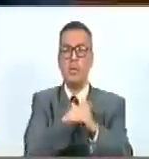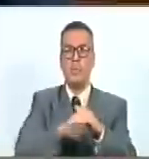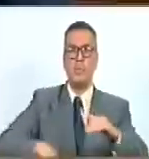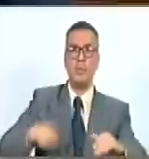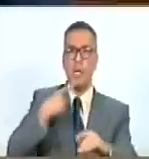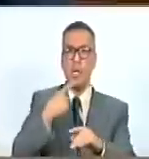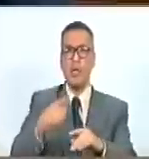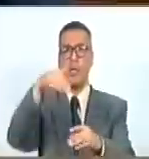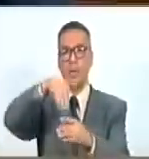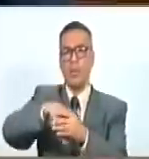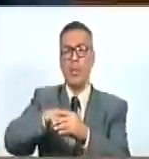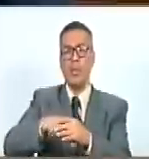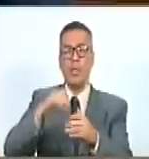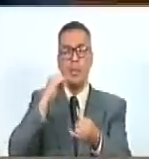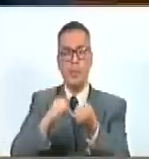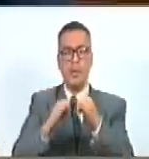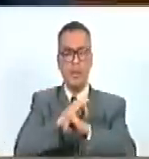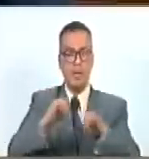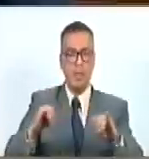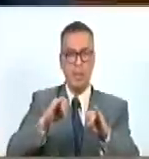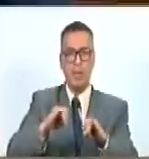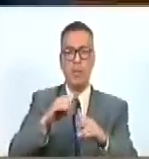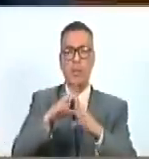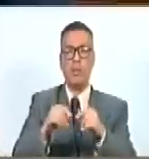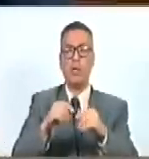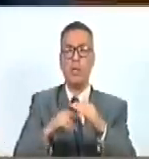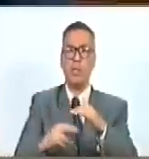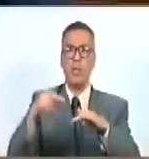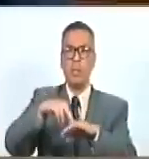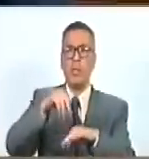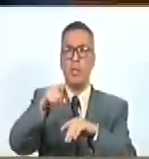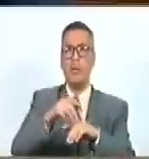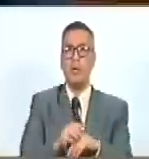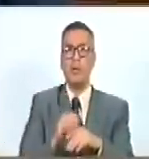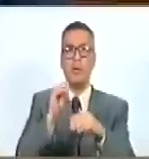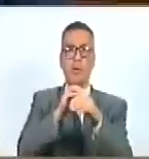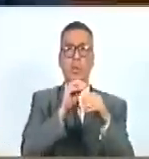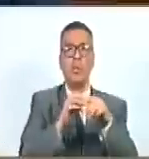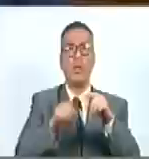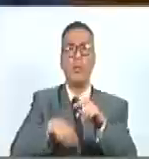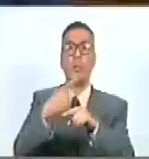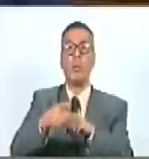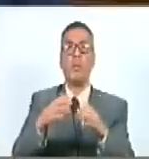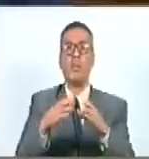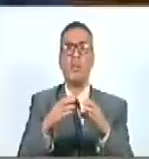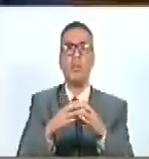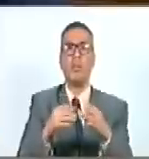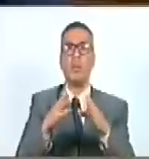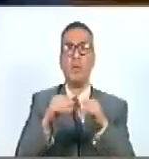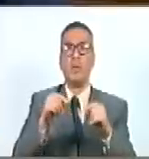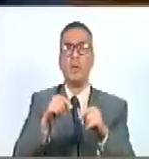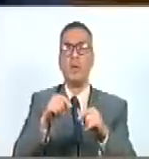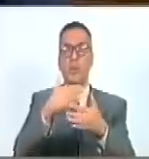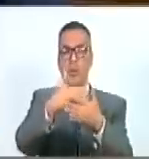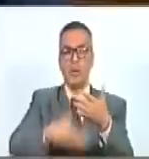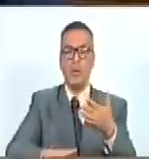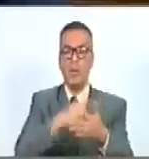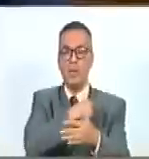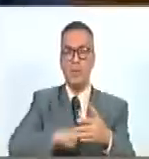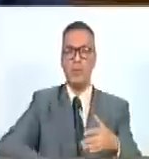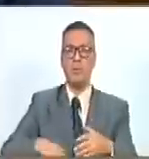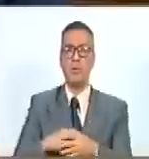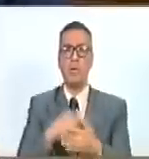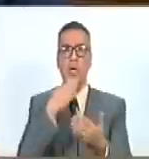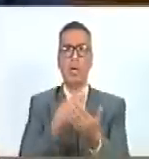señaló que agotada la agenda del día, se levanta la sesión ordinaria y convocó para la próxima sesión. Esto es el acta, ciudadano presidente.